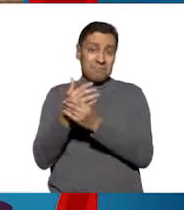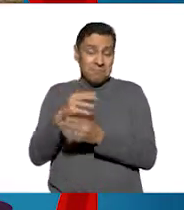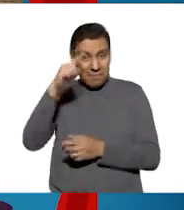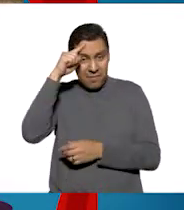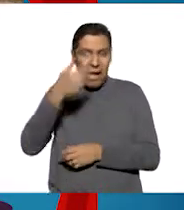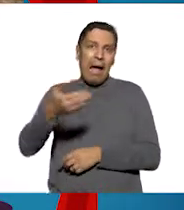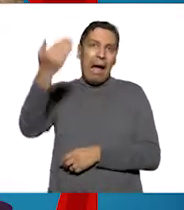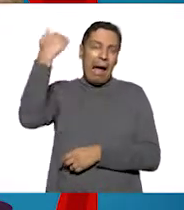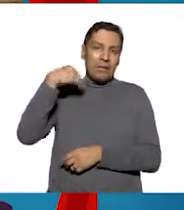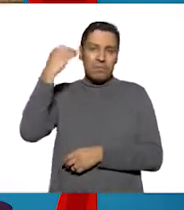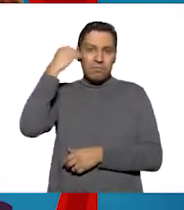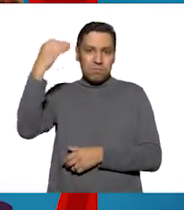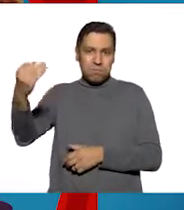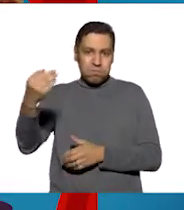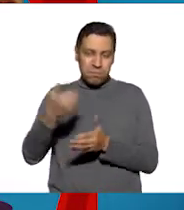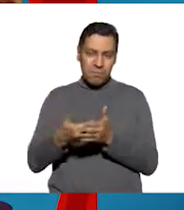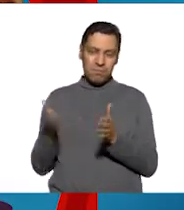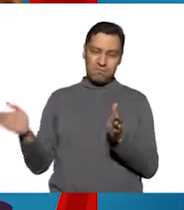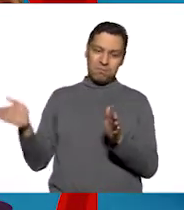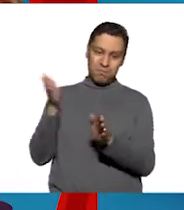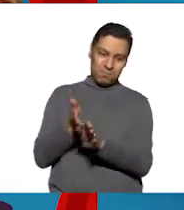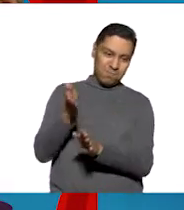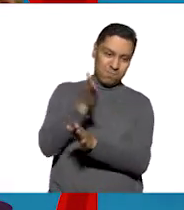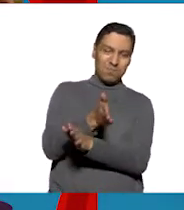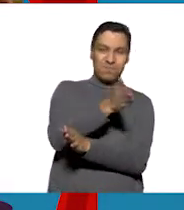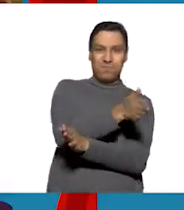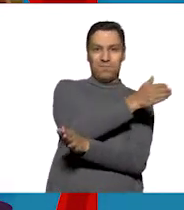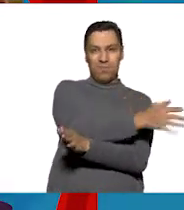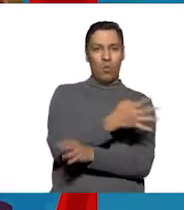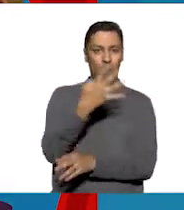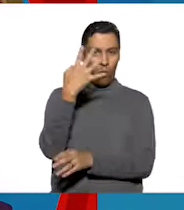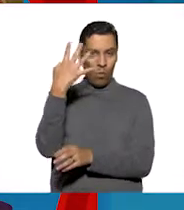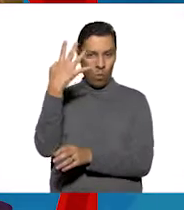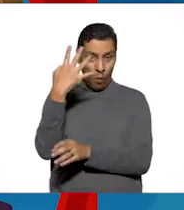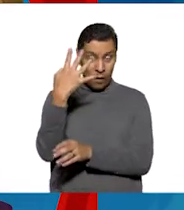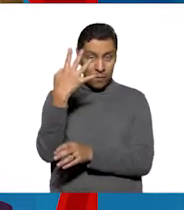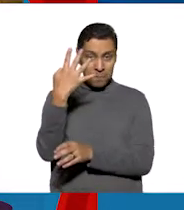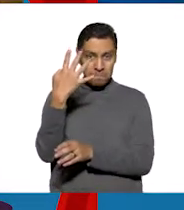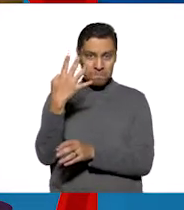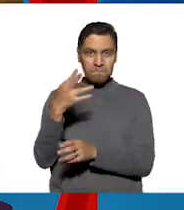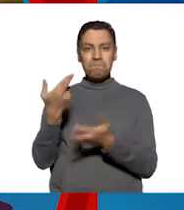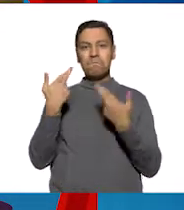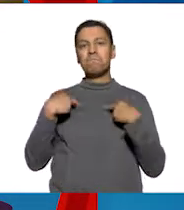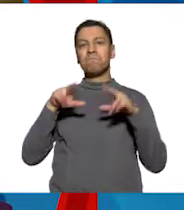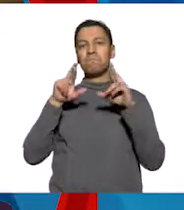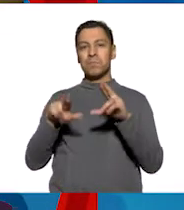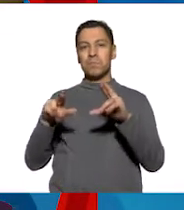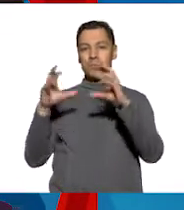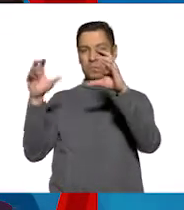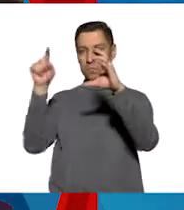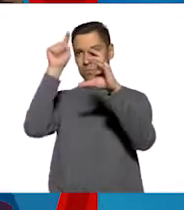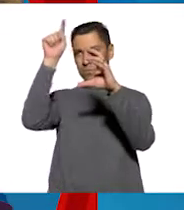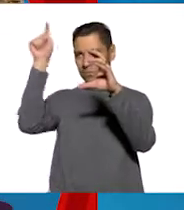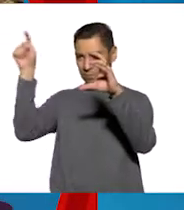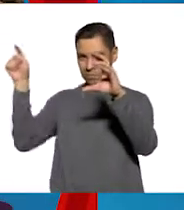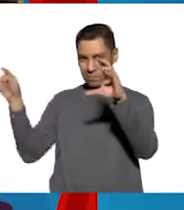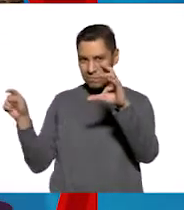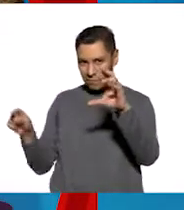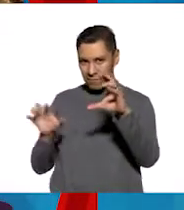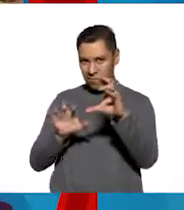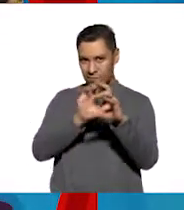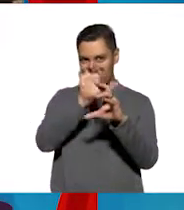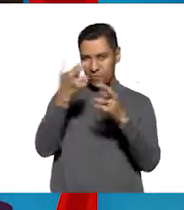4 eras, por eso es que estoy hablando del quinto sol. Esas 4 eras se representan en cada una de las aspas. Alrededor